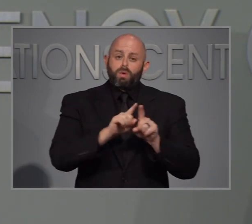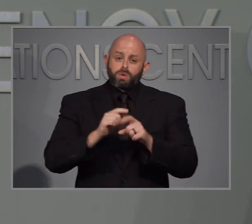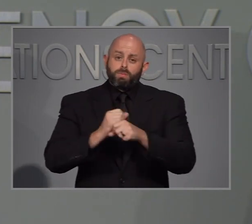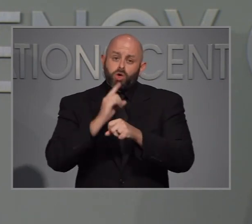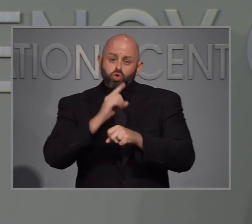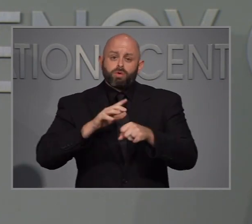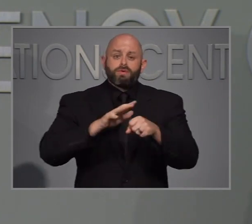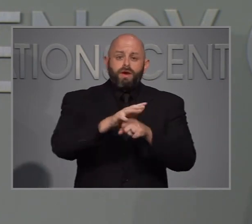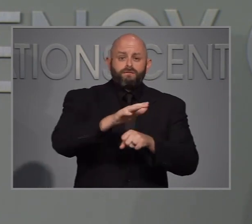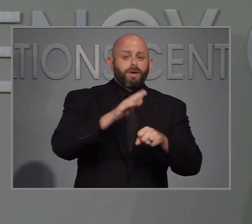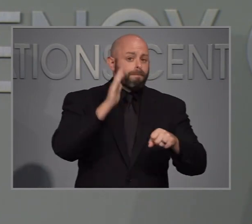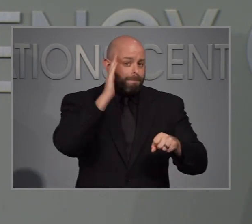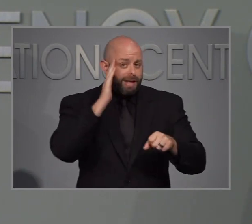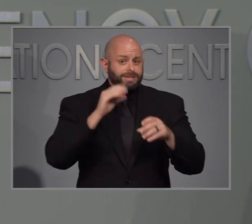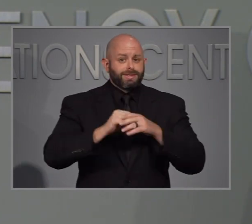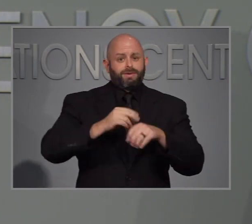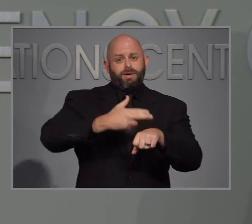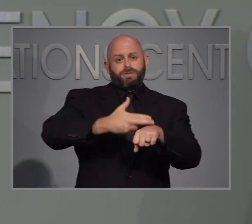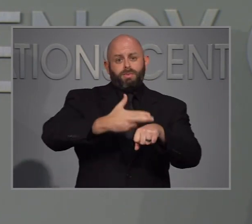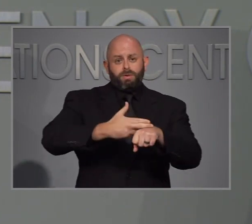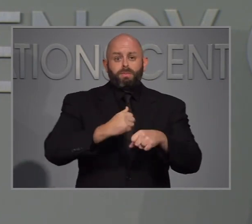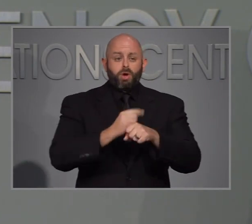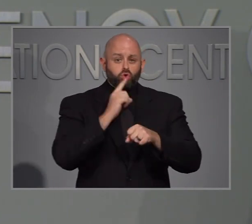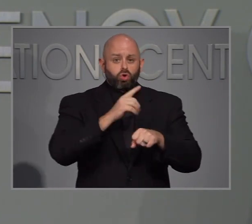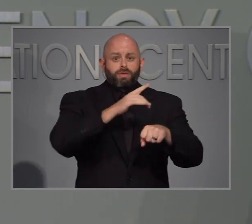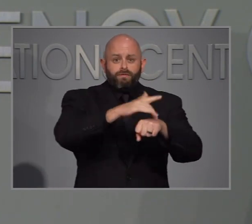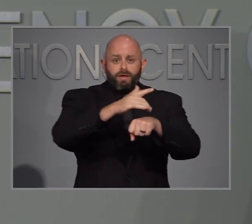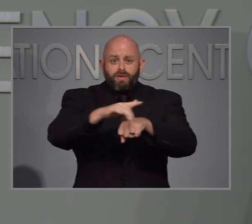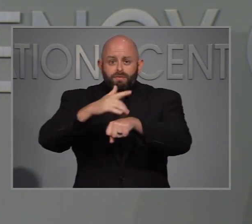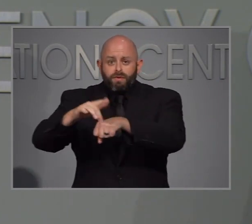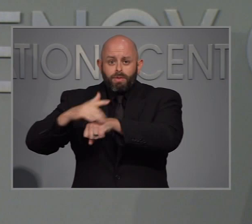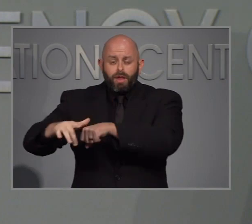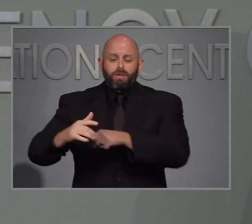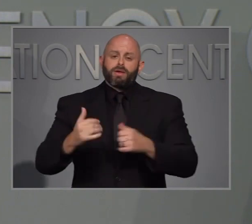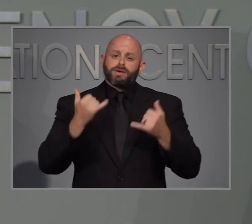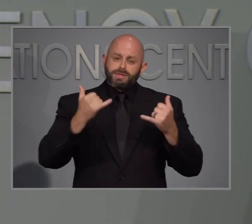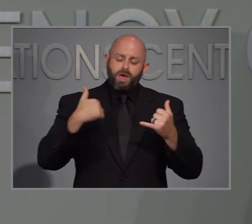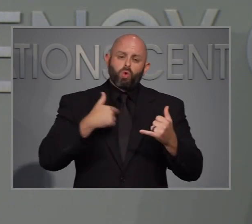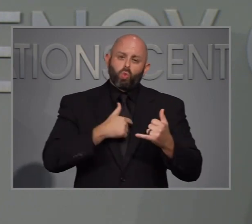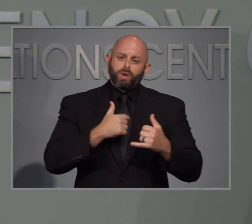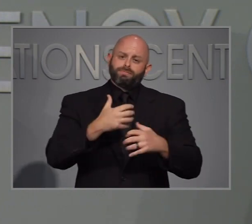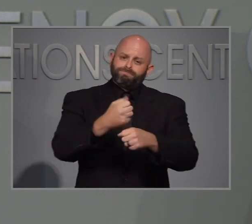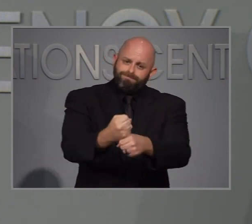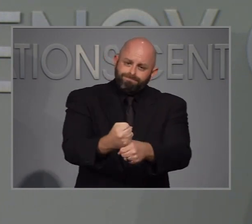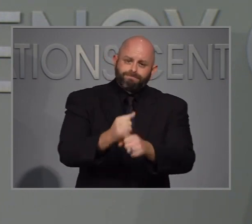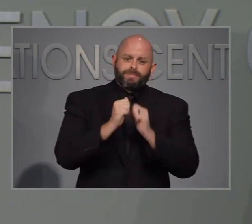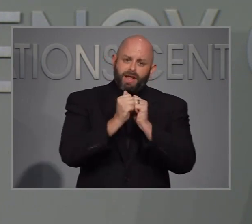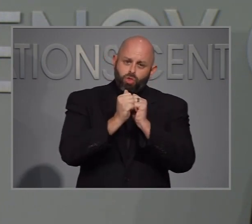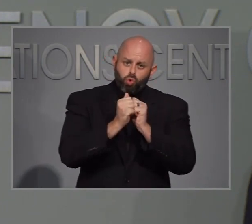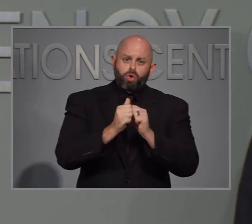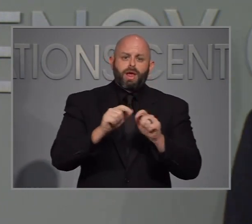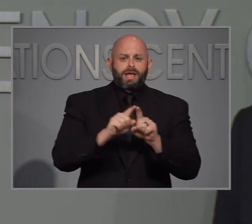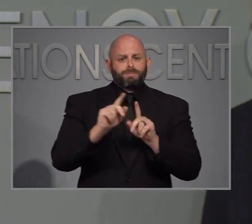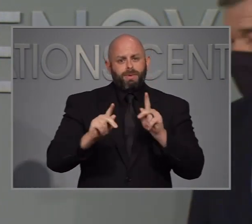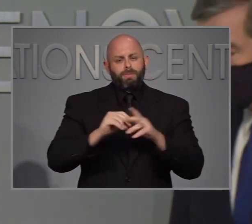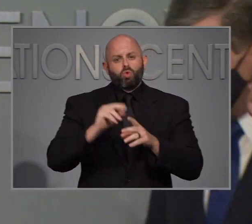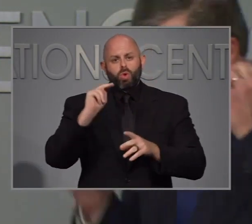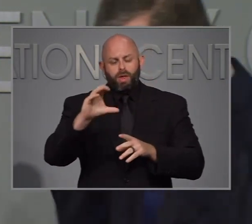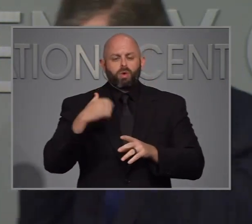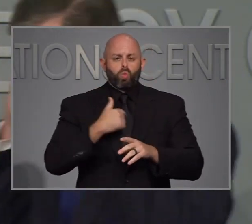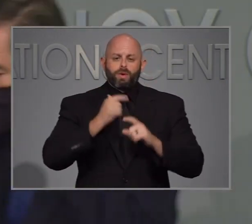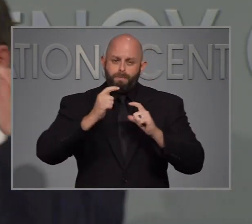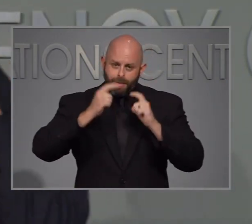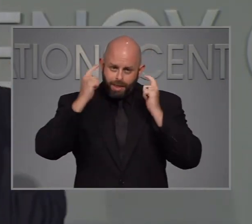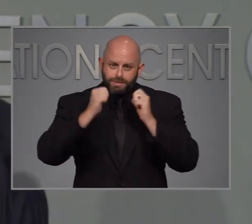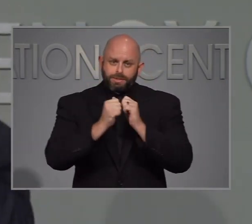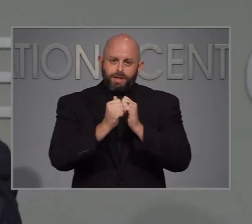la capacidad de hospitales y el sistema de salud suficiente para poder, este es el momento de poder hacer esto como habitantes de Carolina del